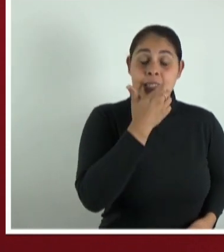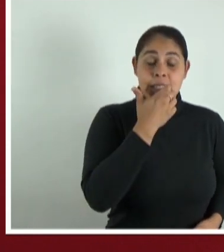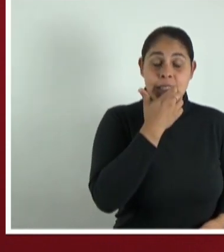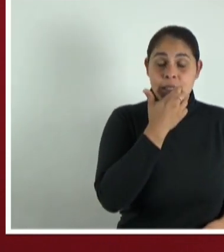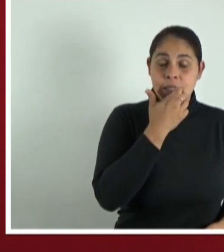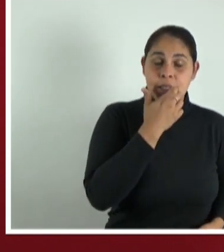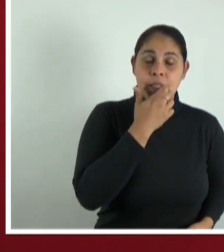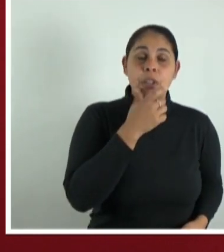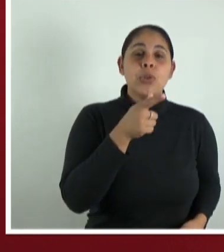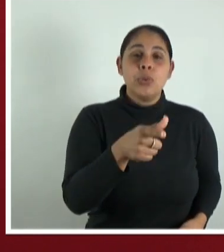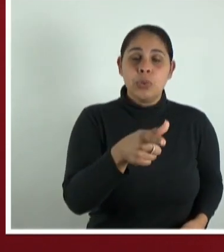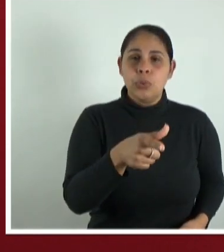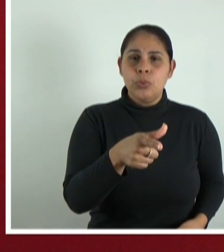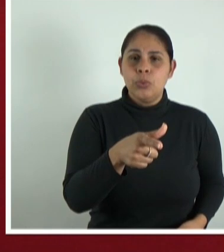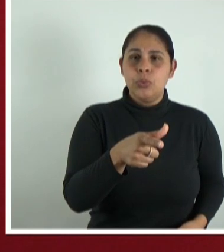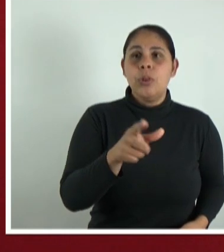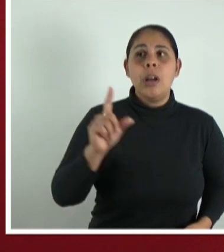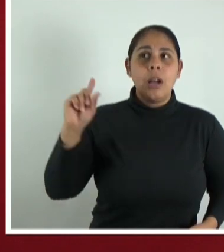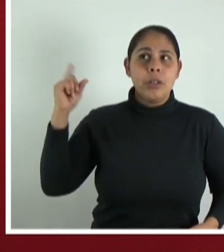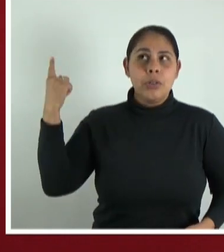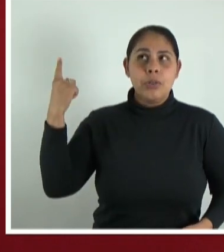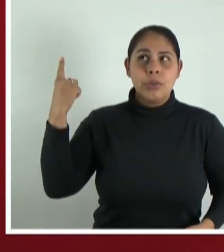hoy al Señor ayuda,